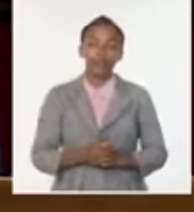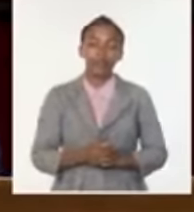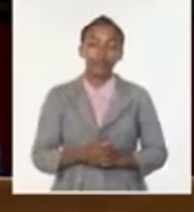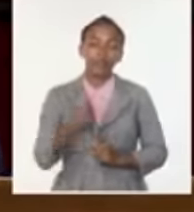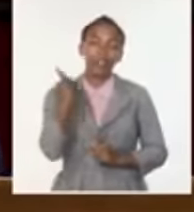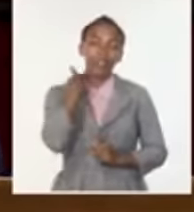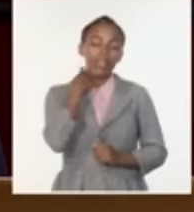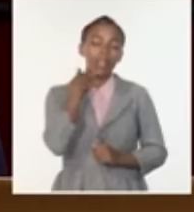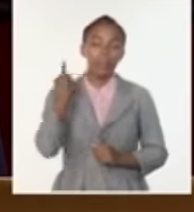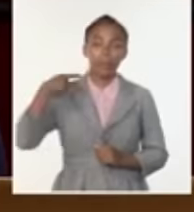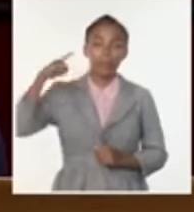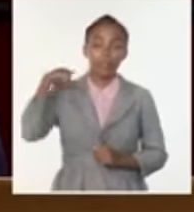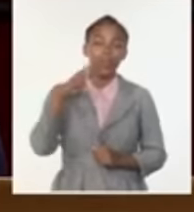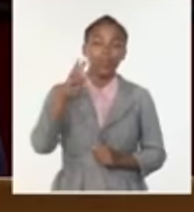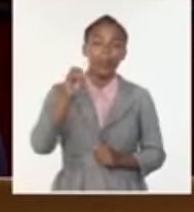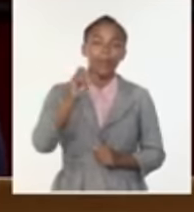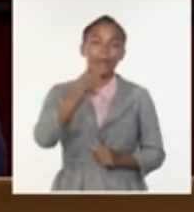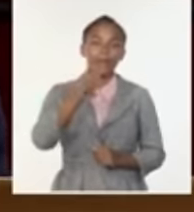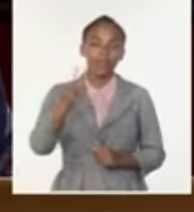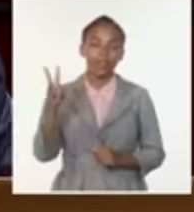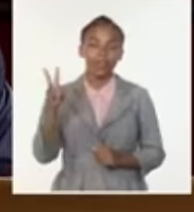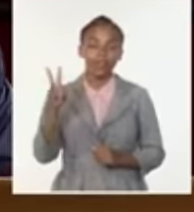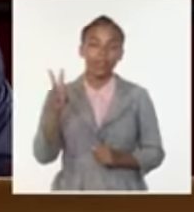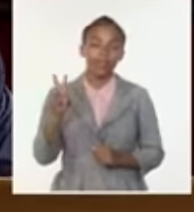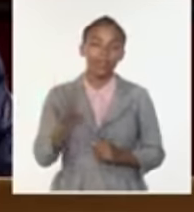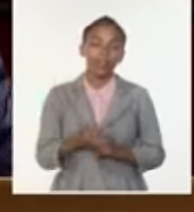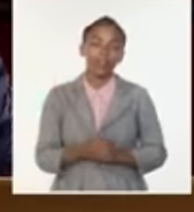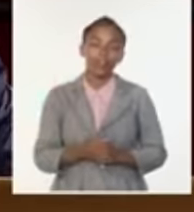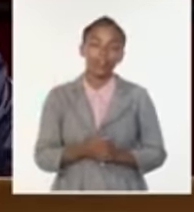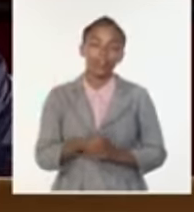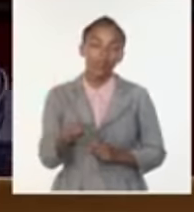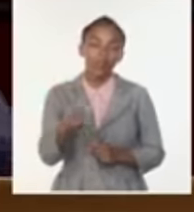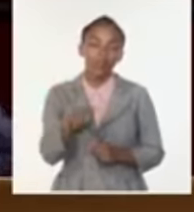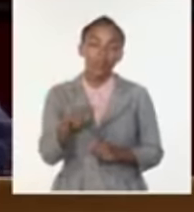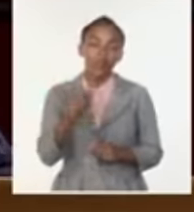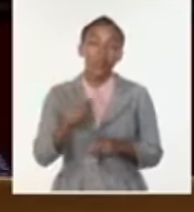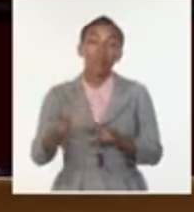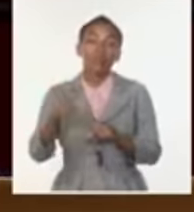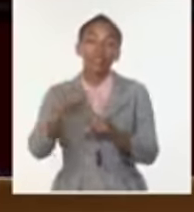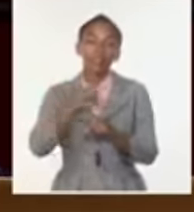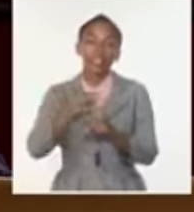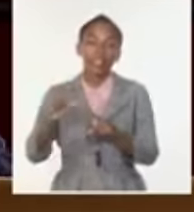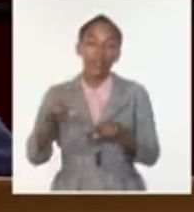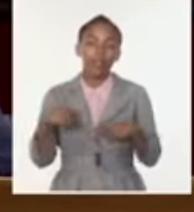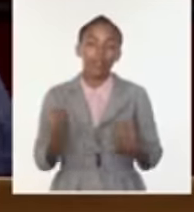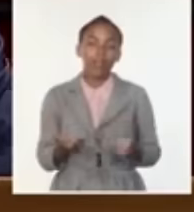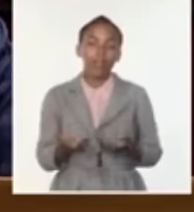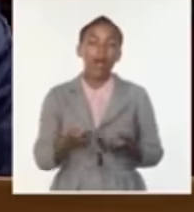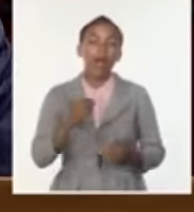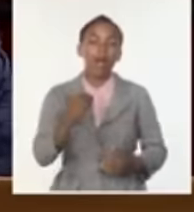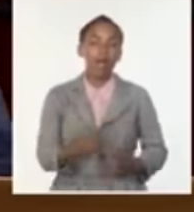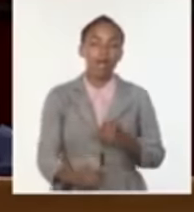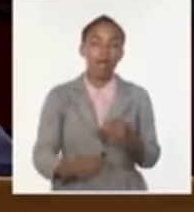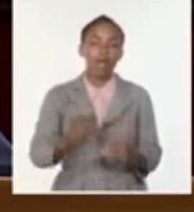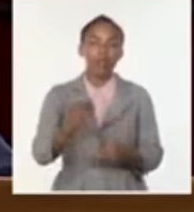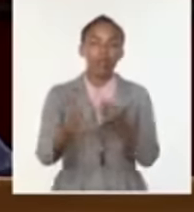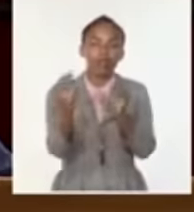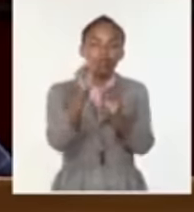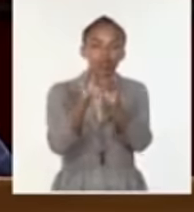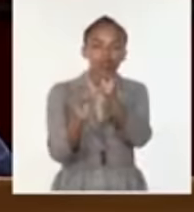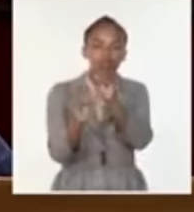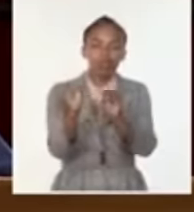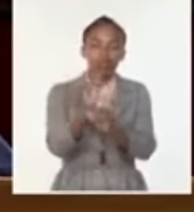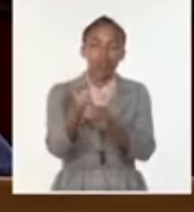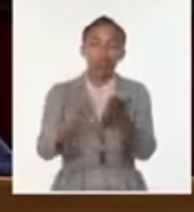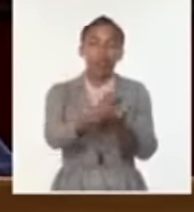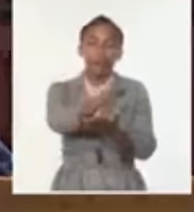23, y ya hablo del otro tema, se desarrolló un amplio proceso de actualización de las normas